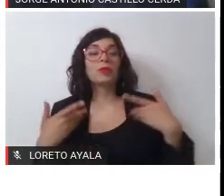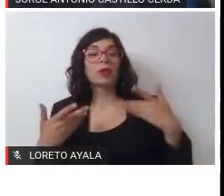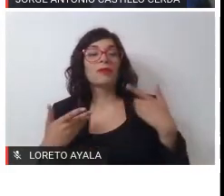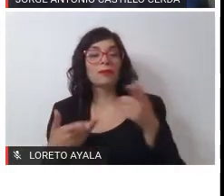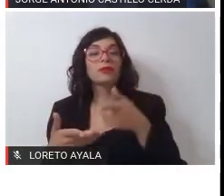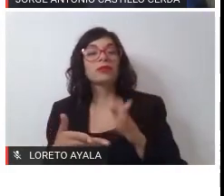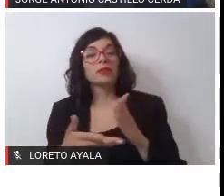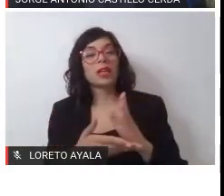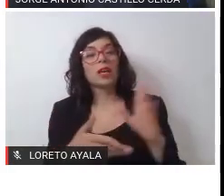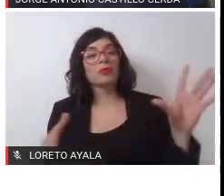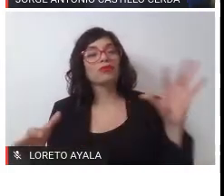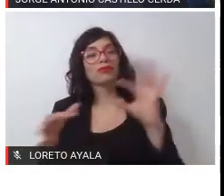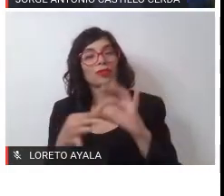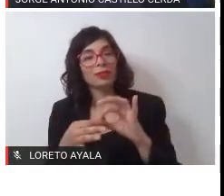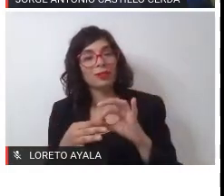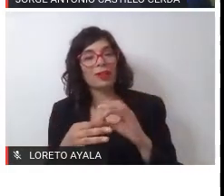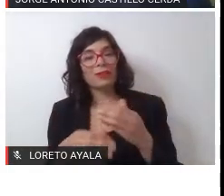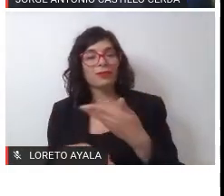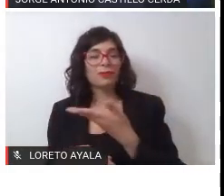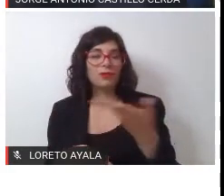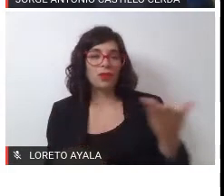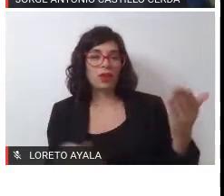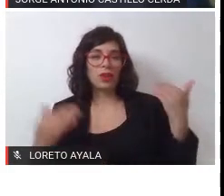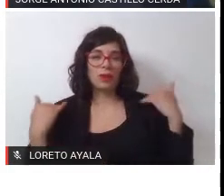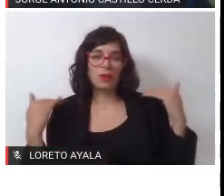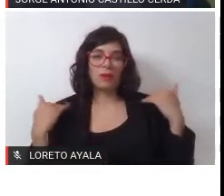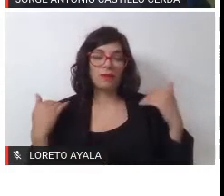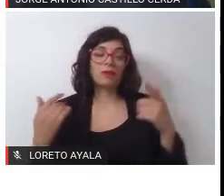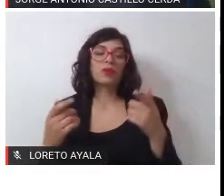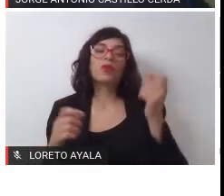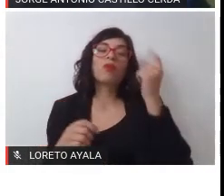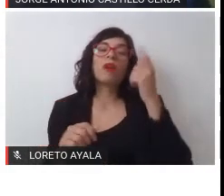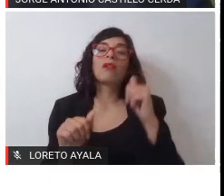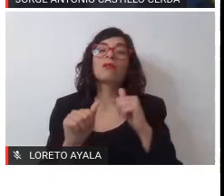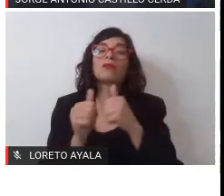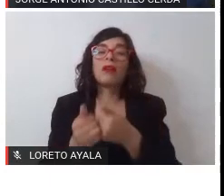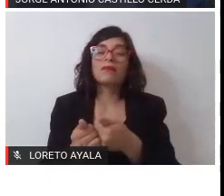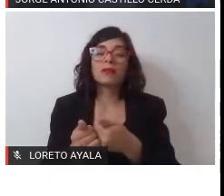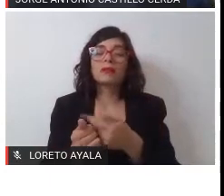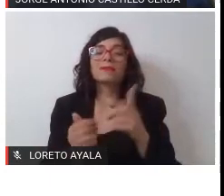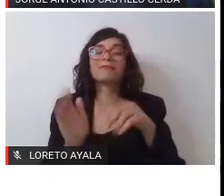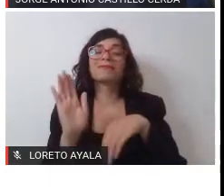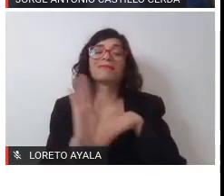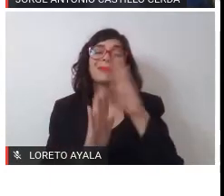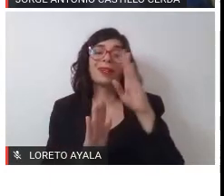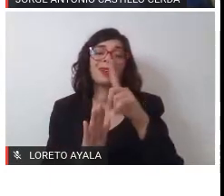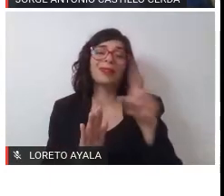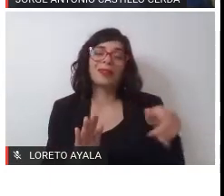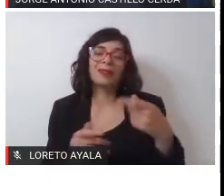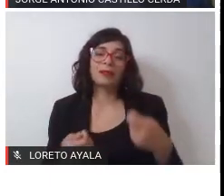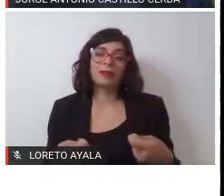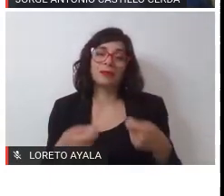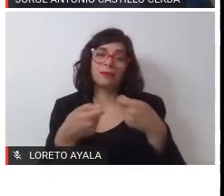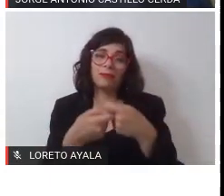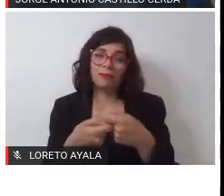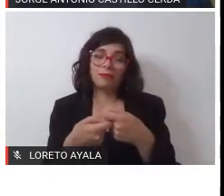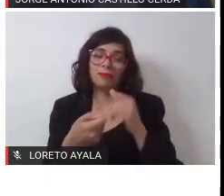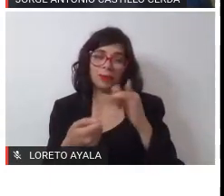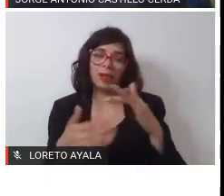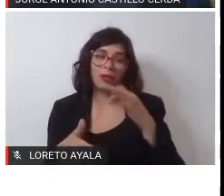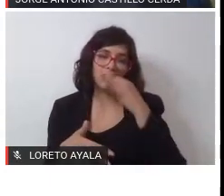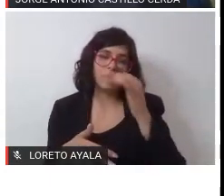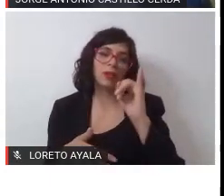conectados con esto que es la educación física. Entonces, desafíos, mayores recursos para la educación en ruralidad, ya lo dije al principio,